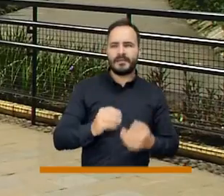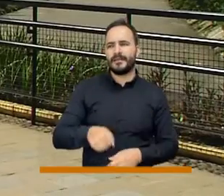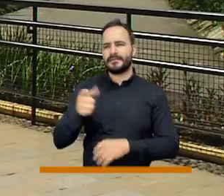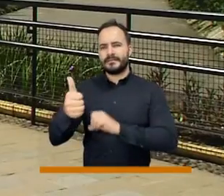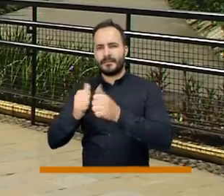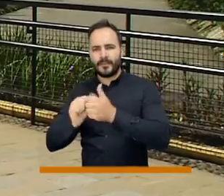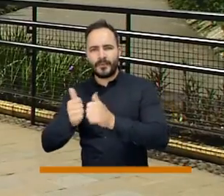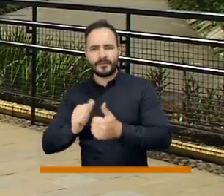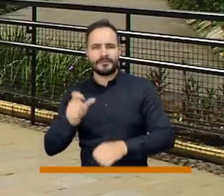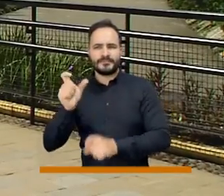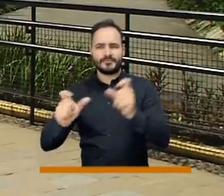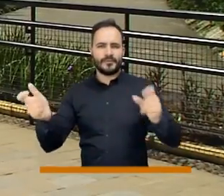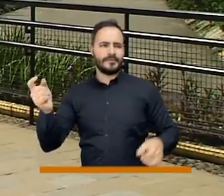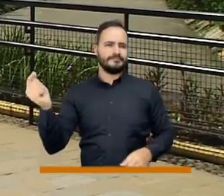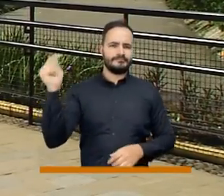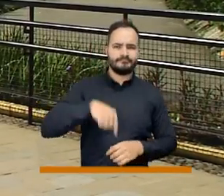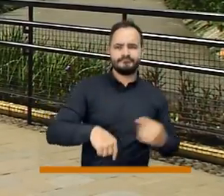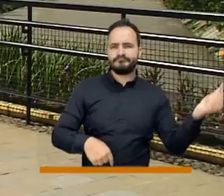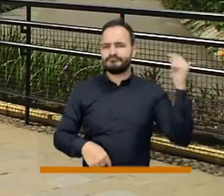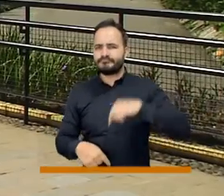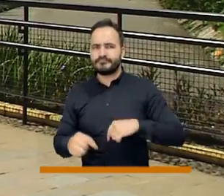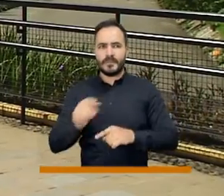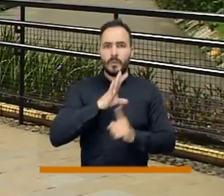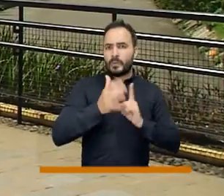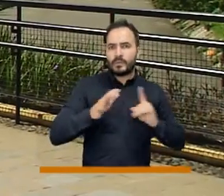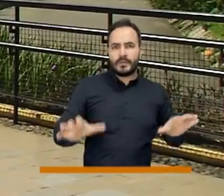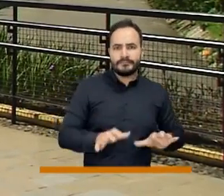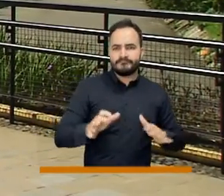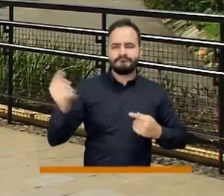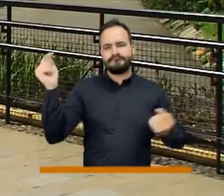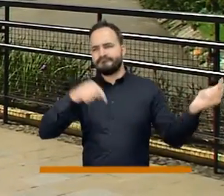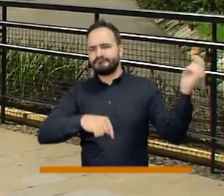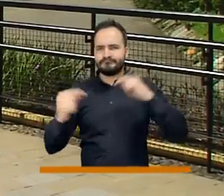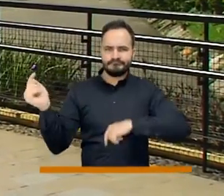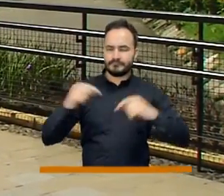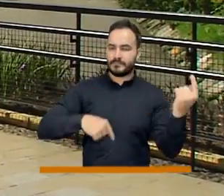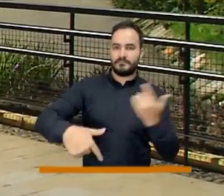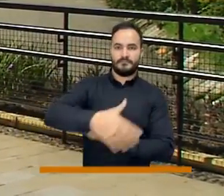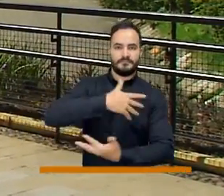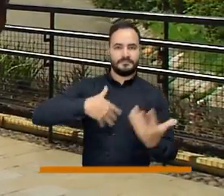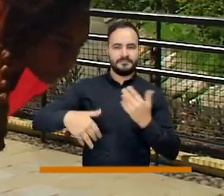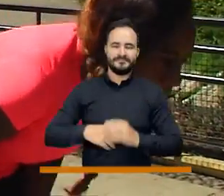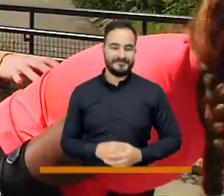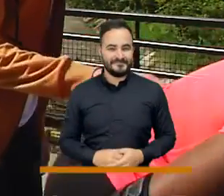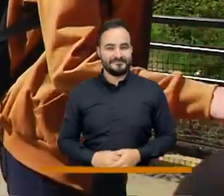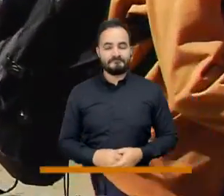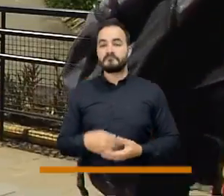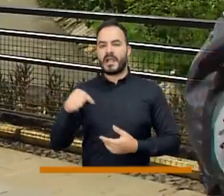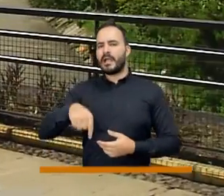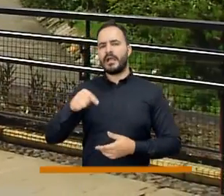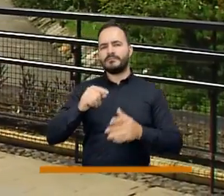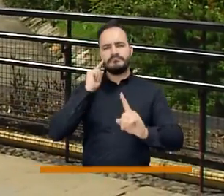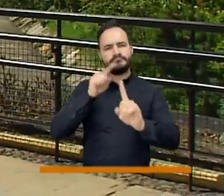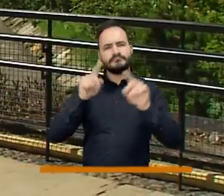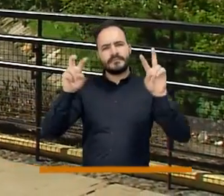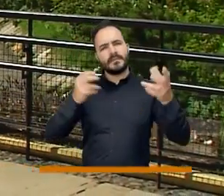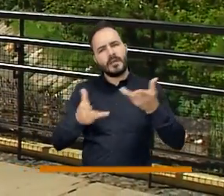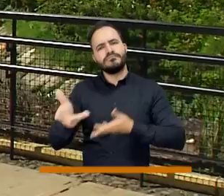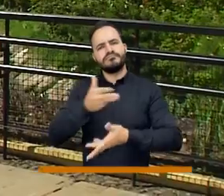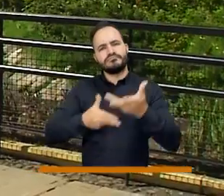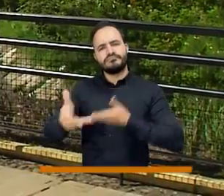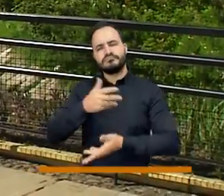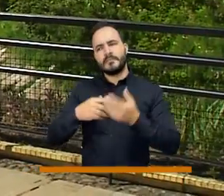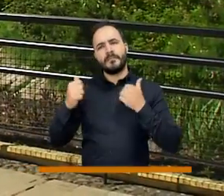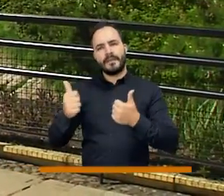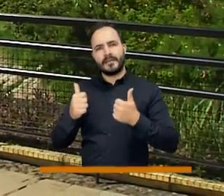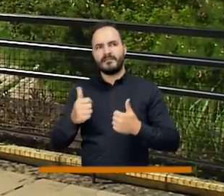deportistas, las actividades culturales. Y bueno, concejal, desde aquí vamos a estar compartiendo con nuestros televidentes que, como siempre, también tienen un espacio